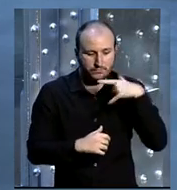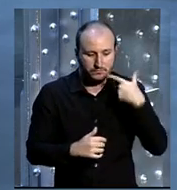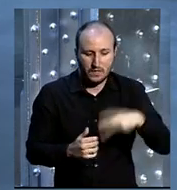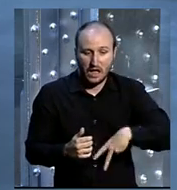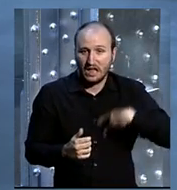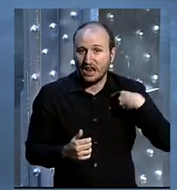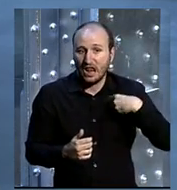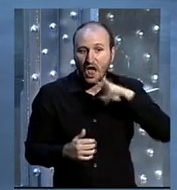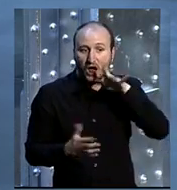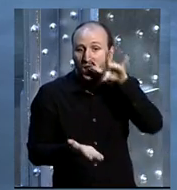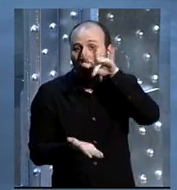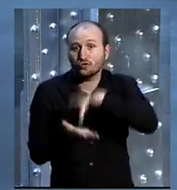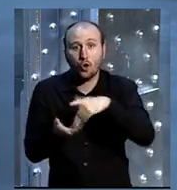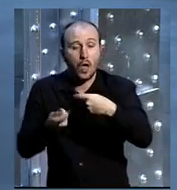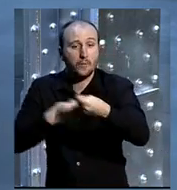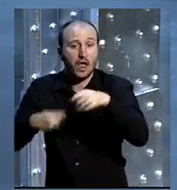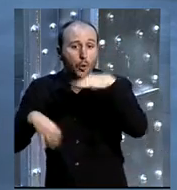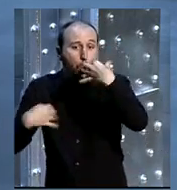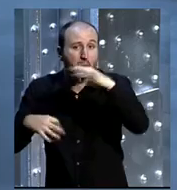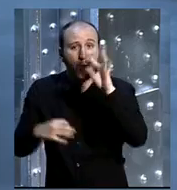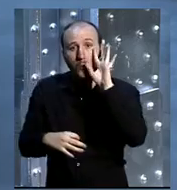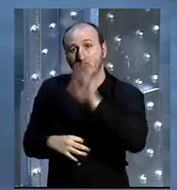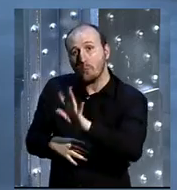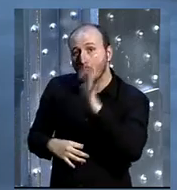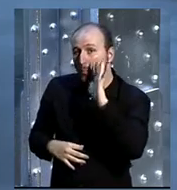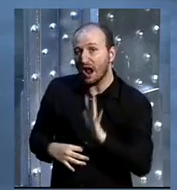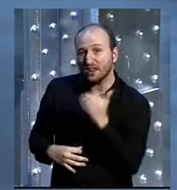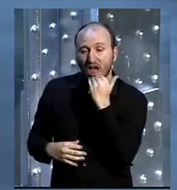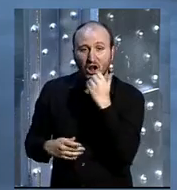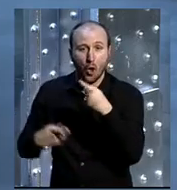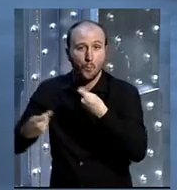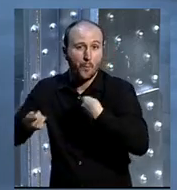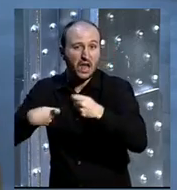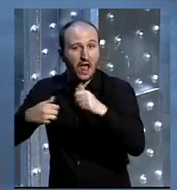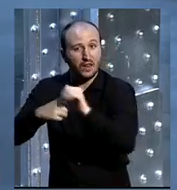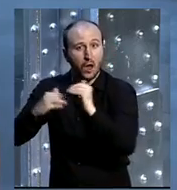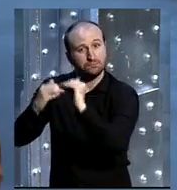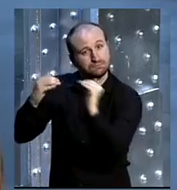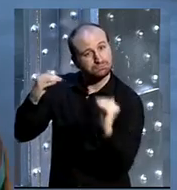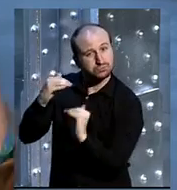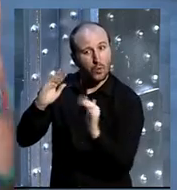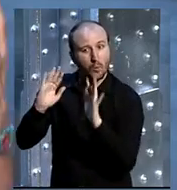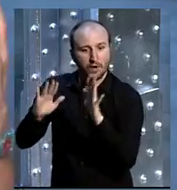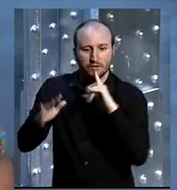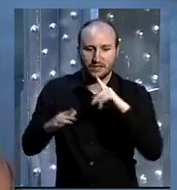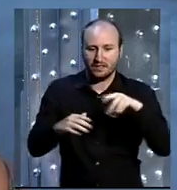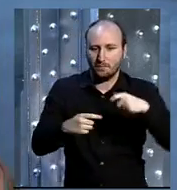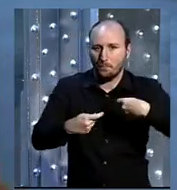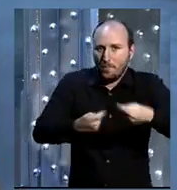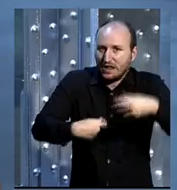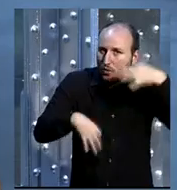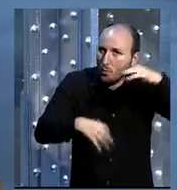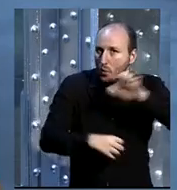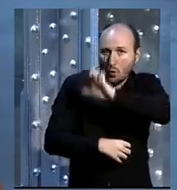ahora hablamos de mercado digital único como una especie de submercado, en el fondo es del mercado único, ¿no?,